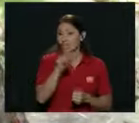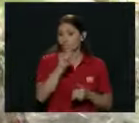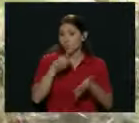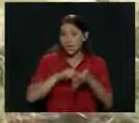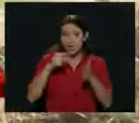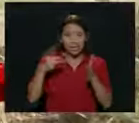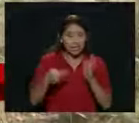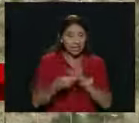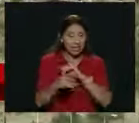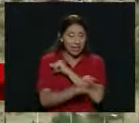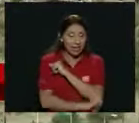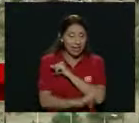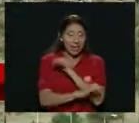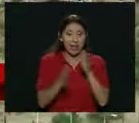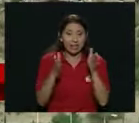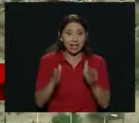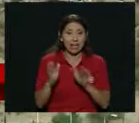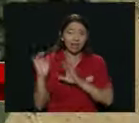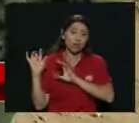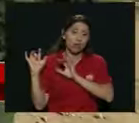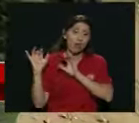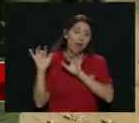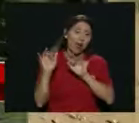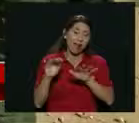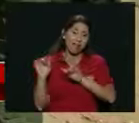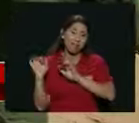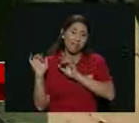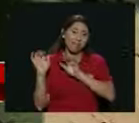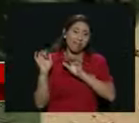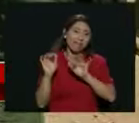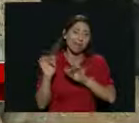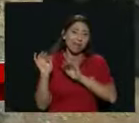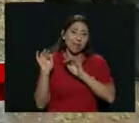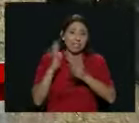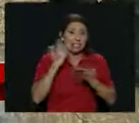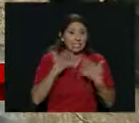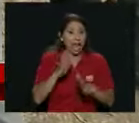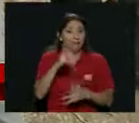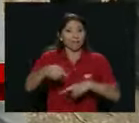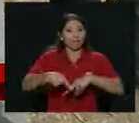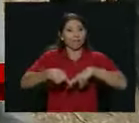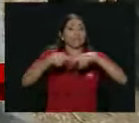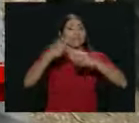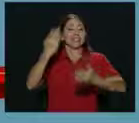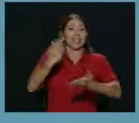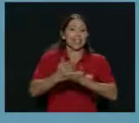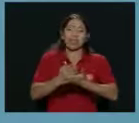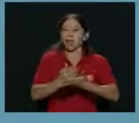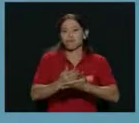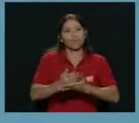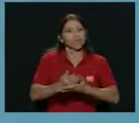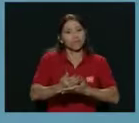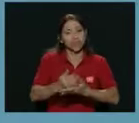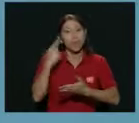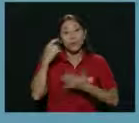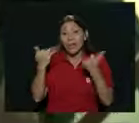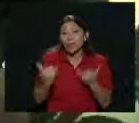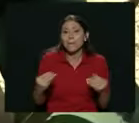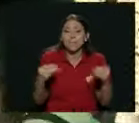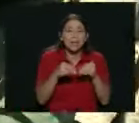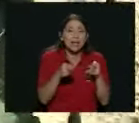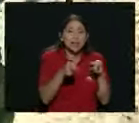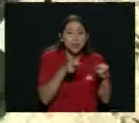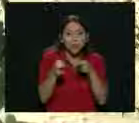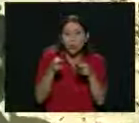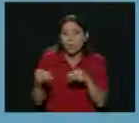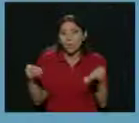quiere decir entonces que la migración se detenga, sino que pues al incrementarse las medidas de control y de